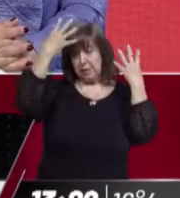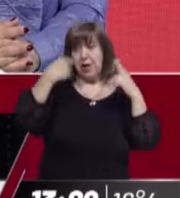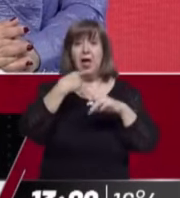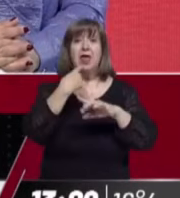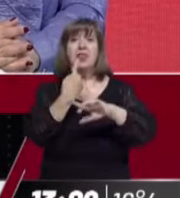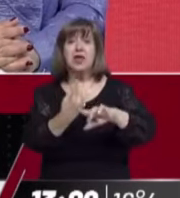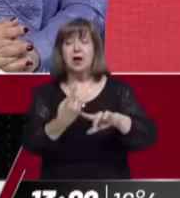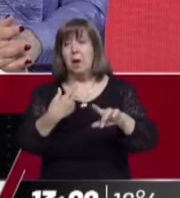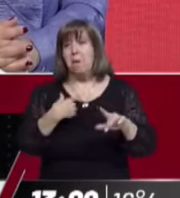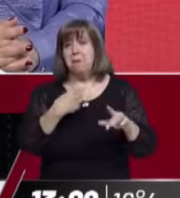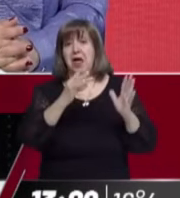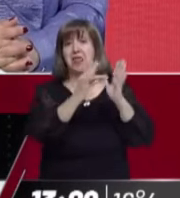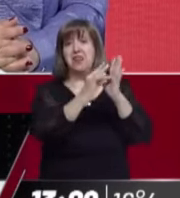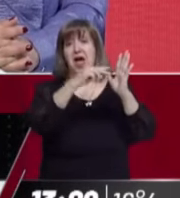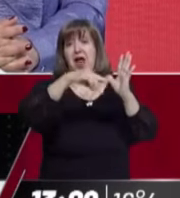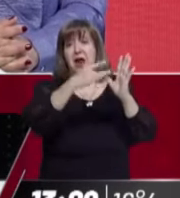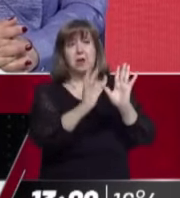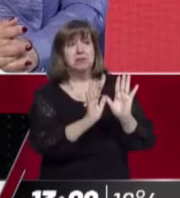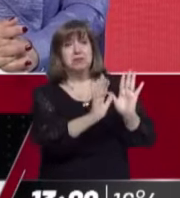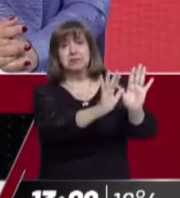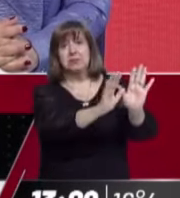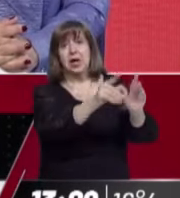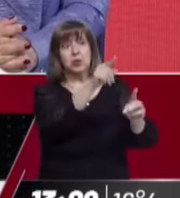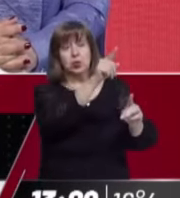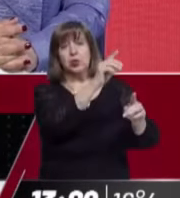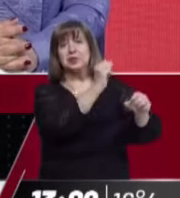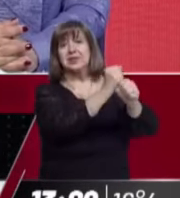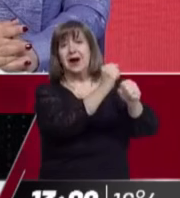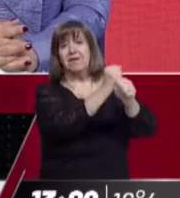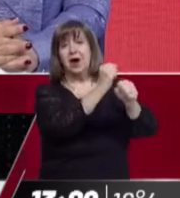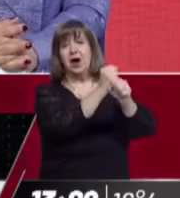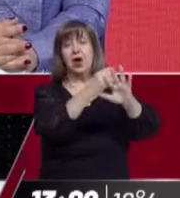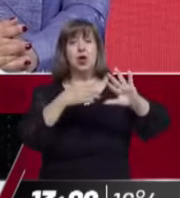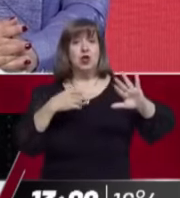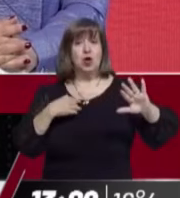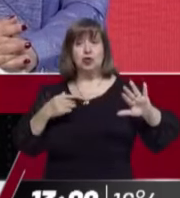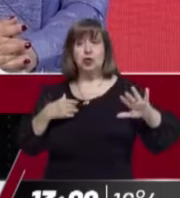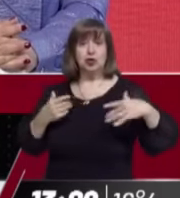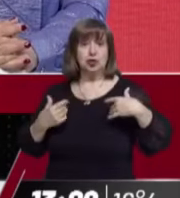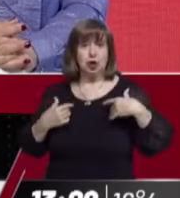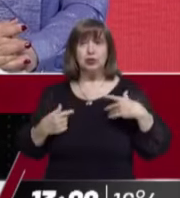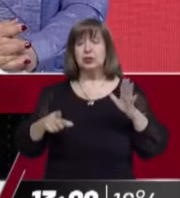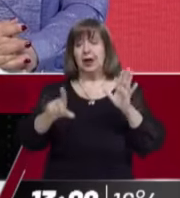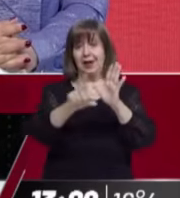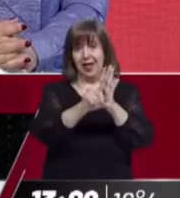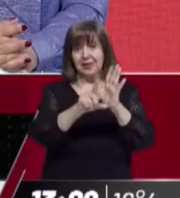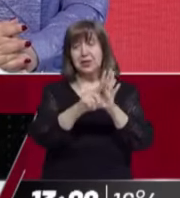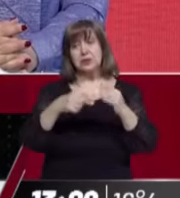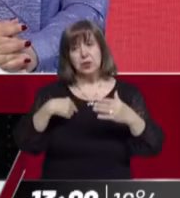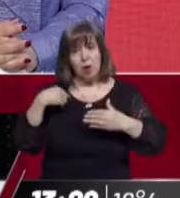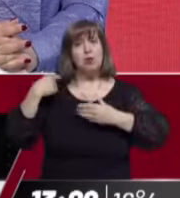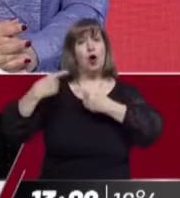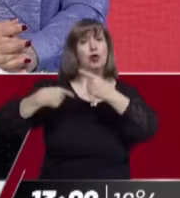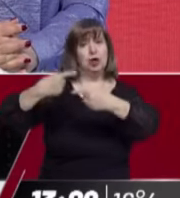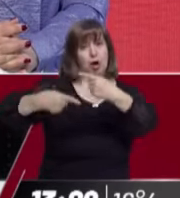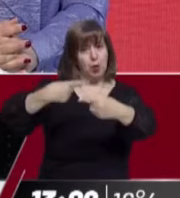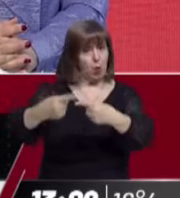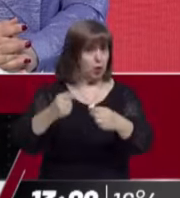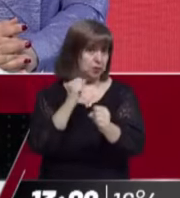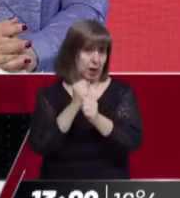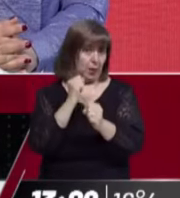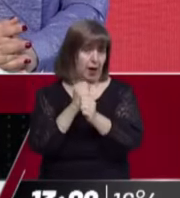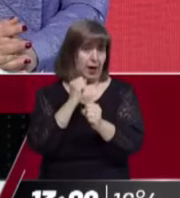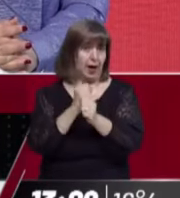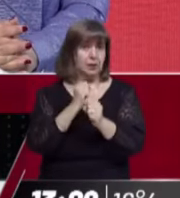cuando vaya al Senado las cosas van a ser distintas. Fíjense que en el Senado cayó el DNU. En la ley hace falta que las dos cámaras, claro, las aprueben. En el caso del DNU